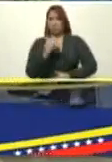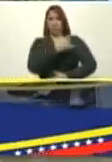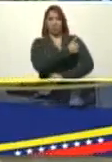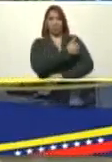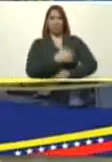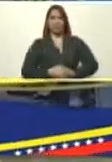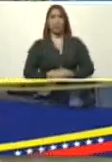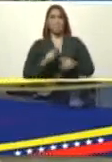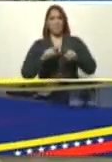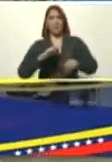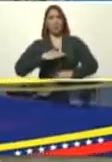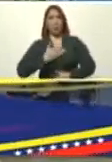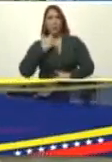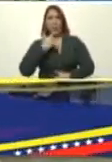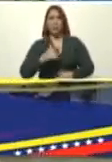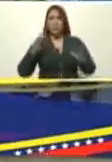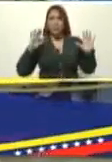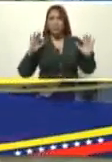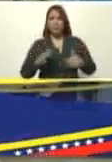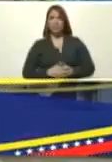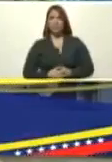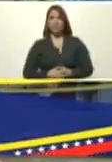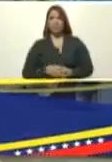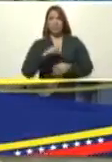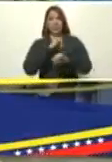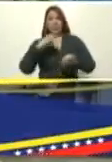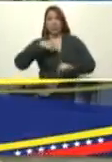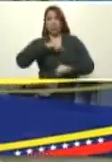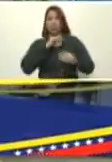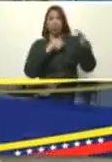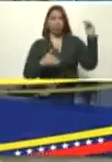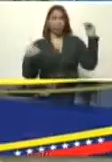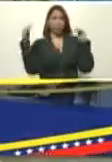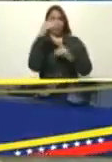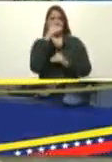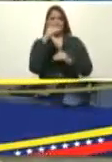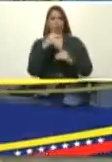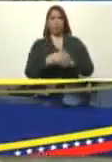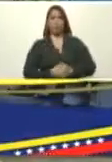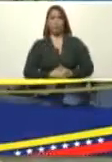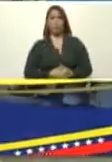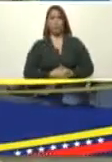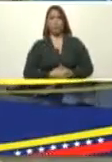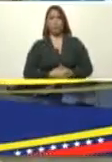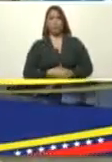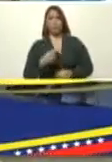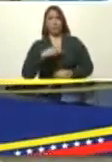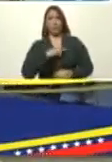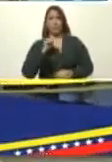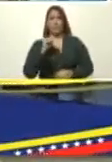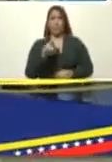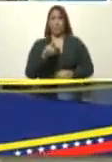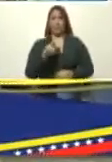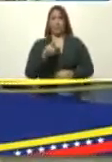pero podemos decir que ya hemos superado la meta y nosotros llevamos en la primera dosis